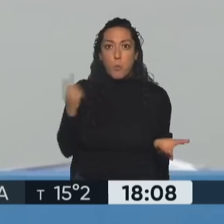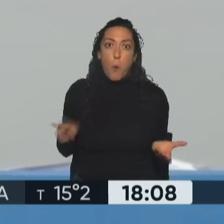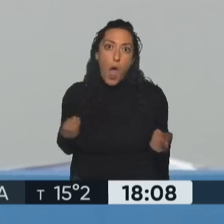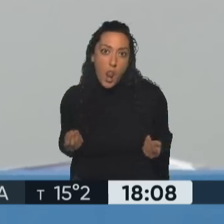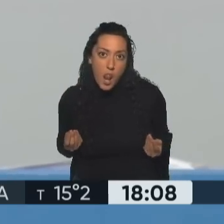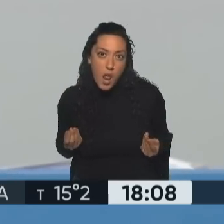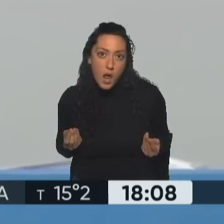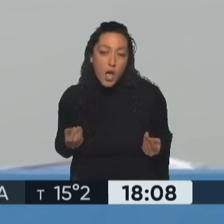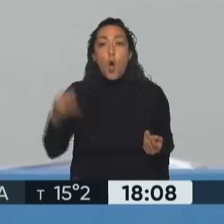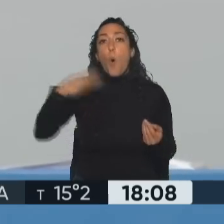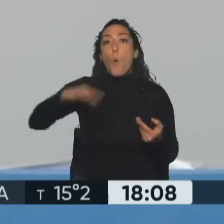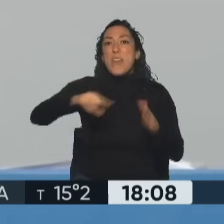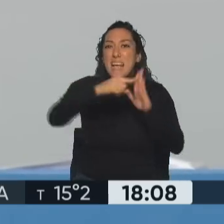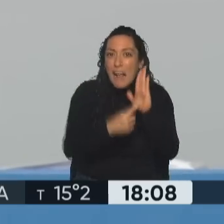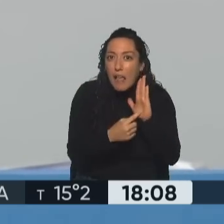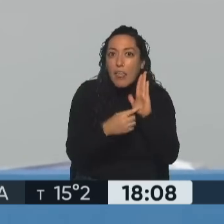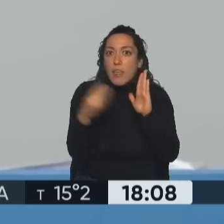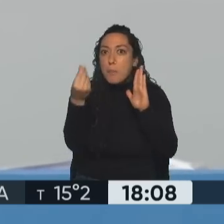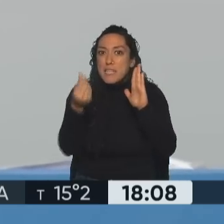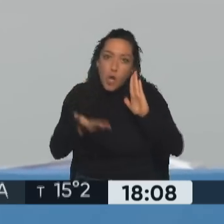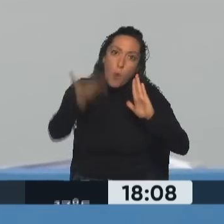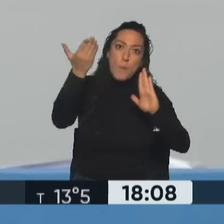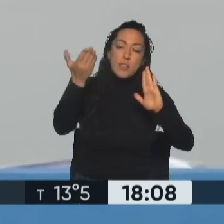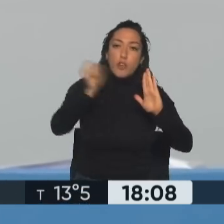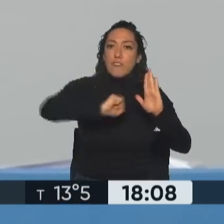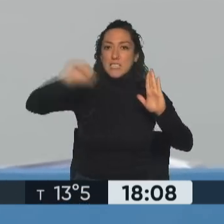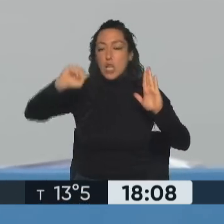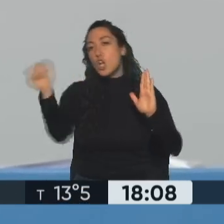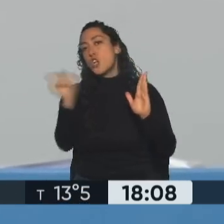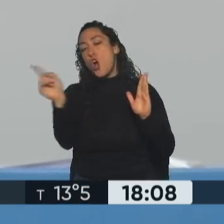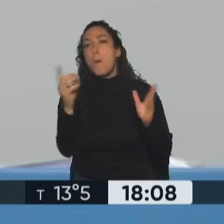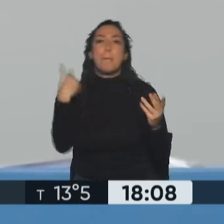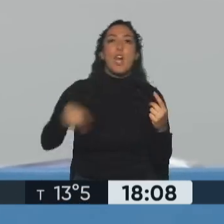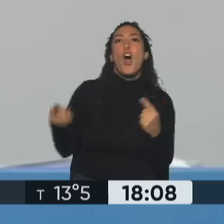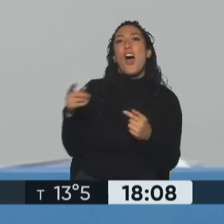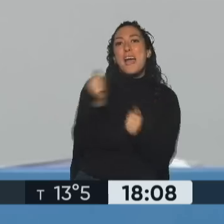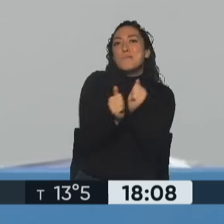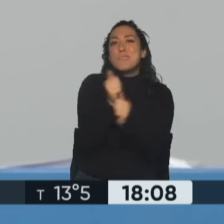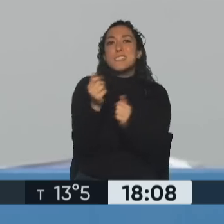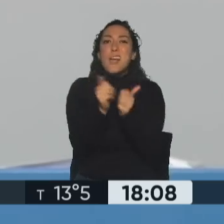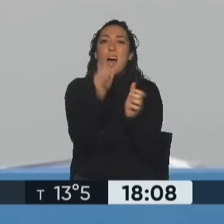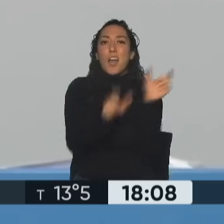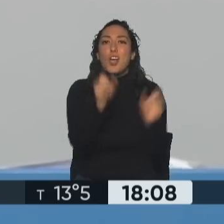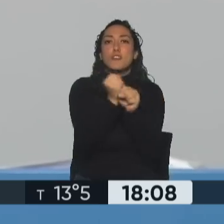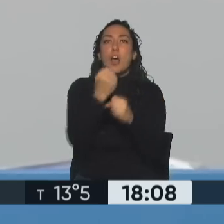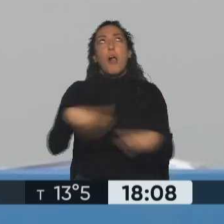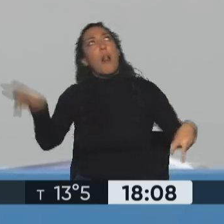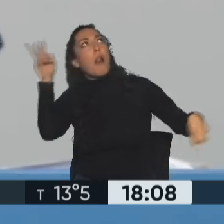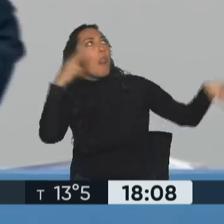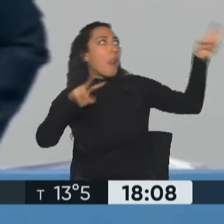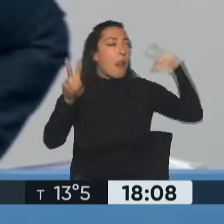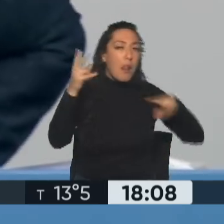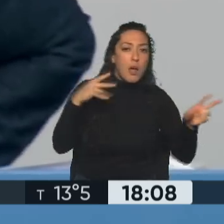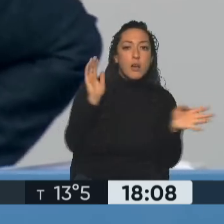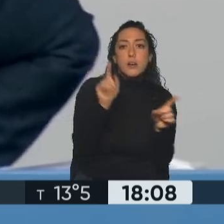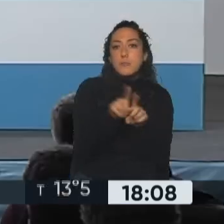diciendo que sean la única causa, pero son los que tienen que estar sí o sí, pero miran para otro lado. Como el perro que volteó